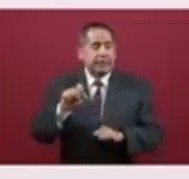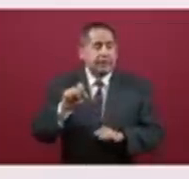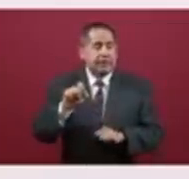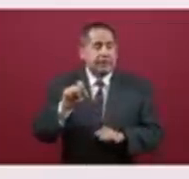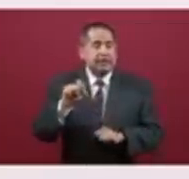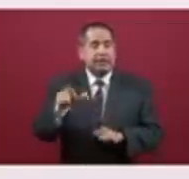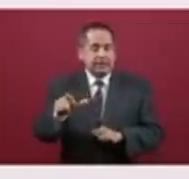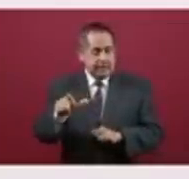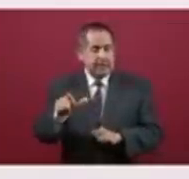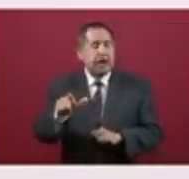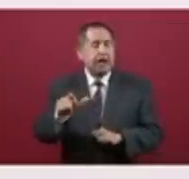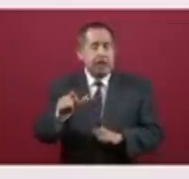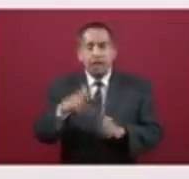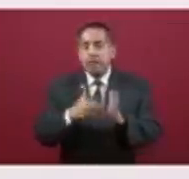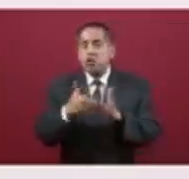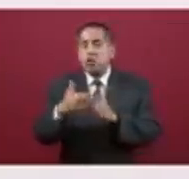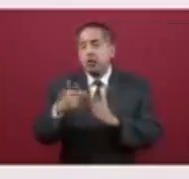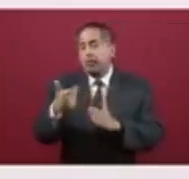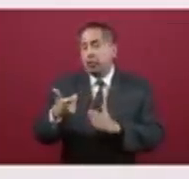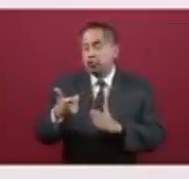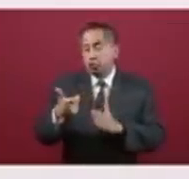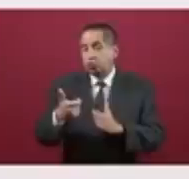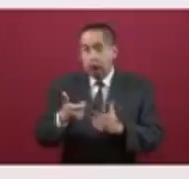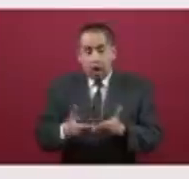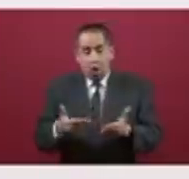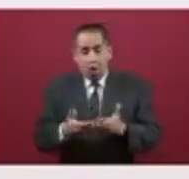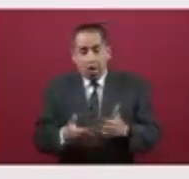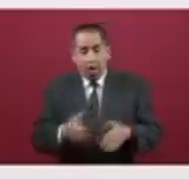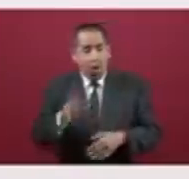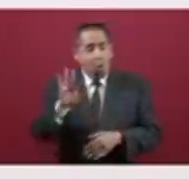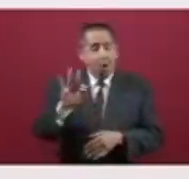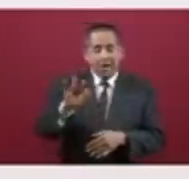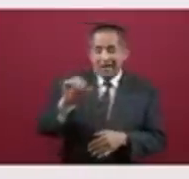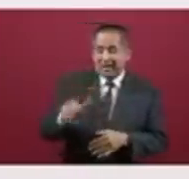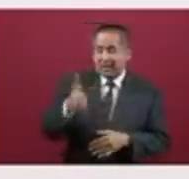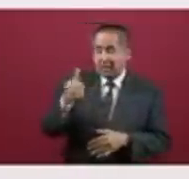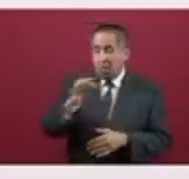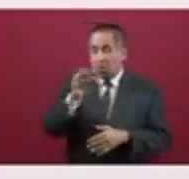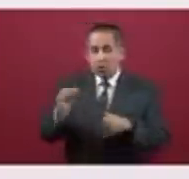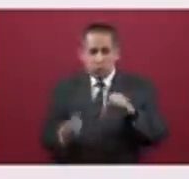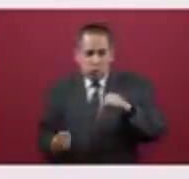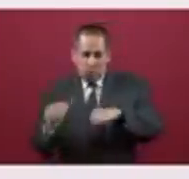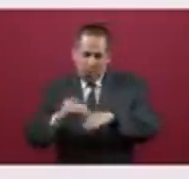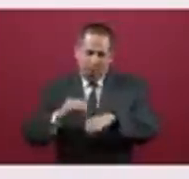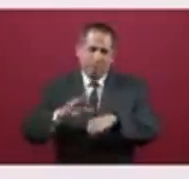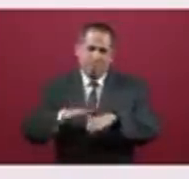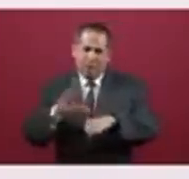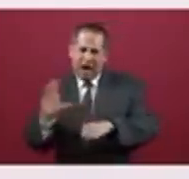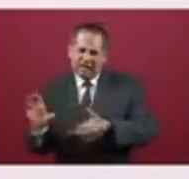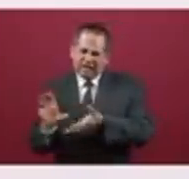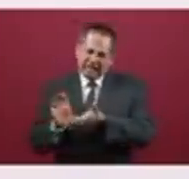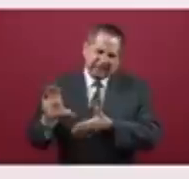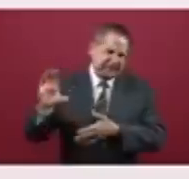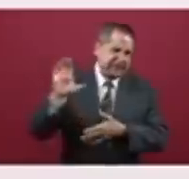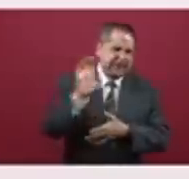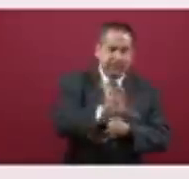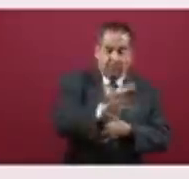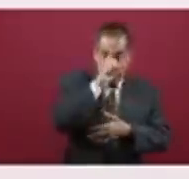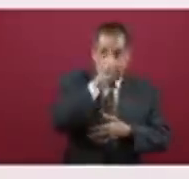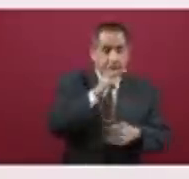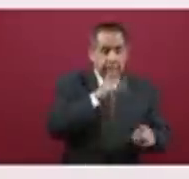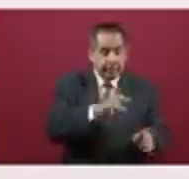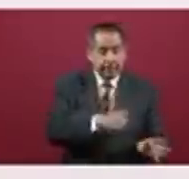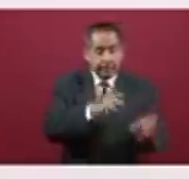27 millones de pesos 46 por ciento más la comisión federal de